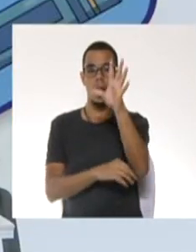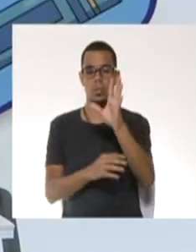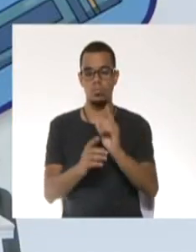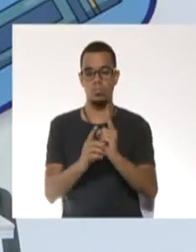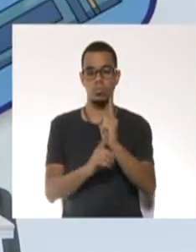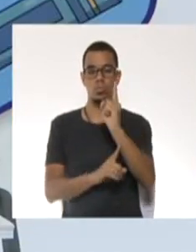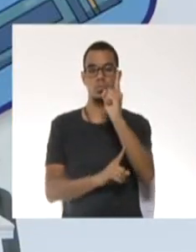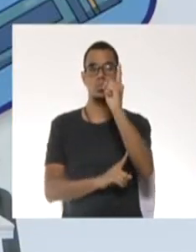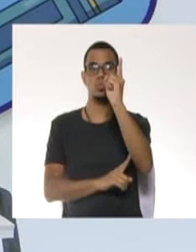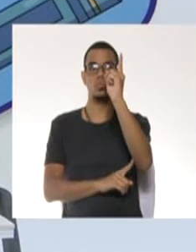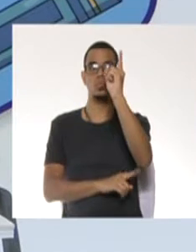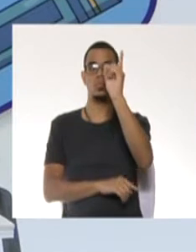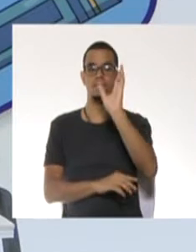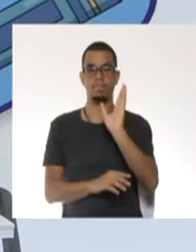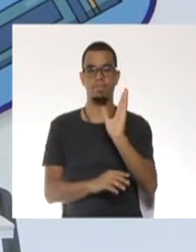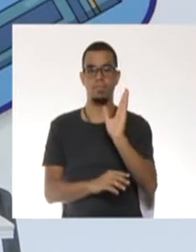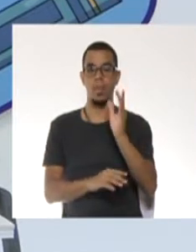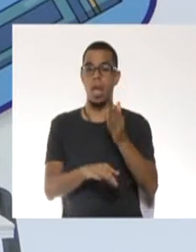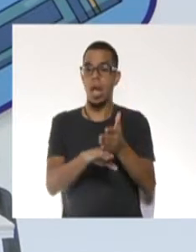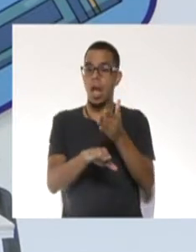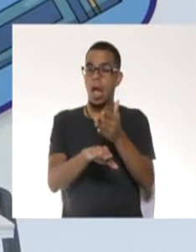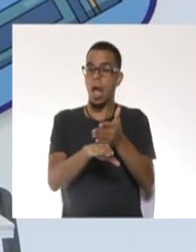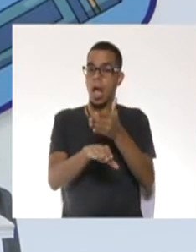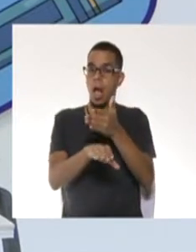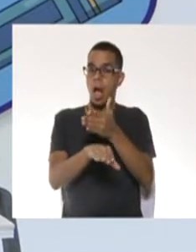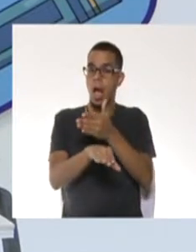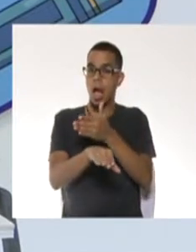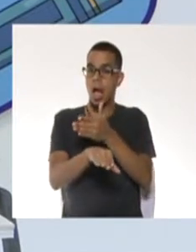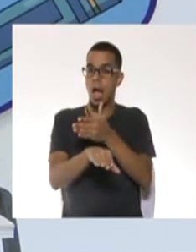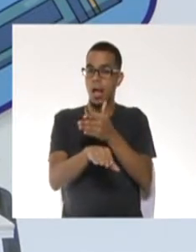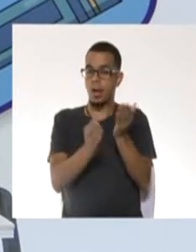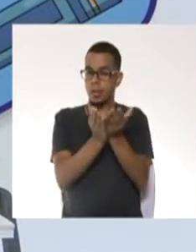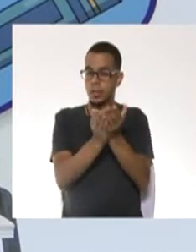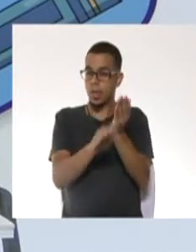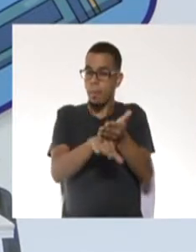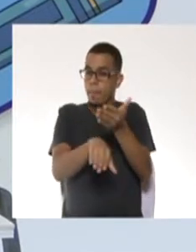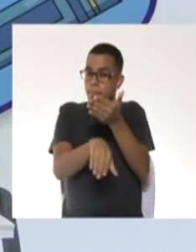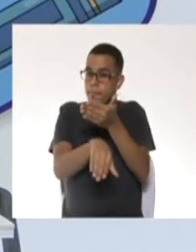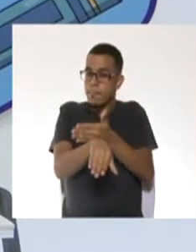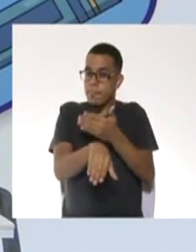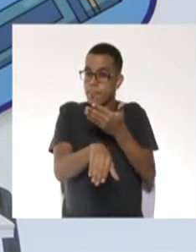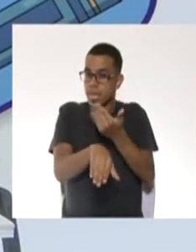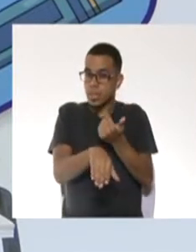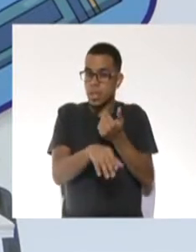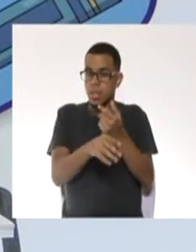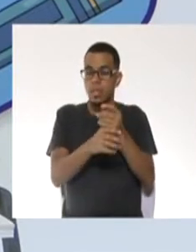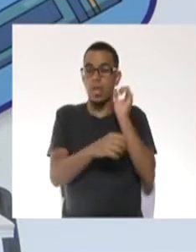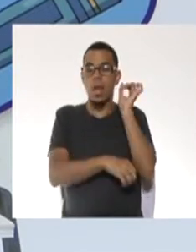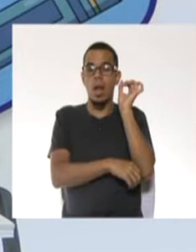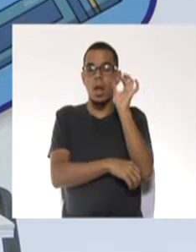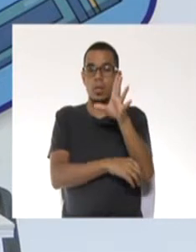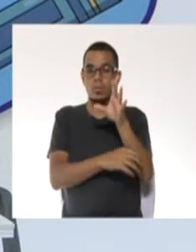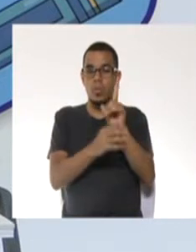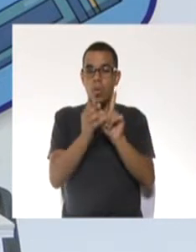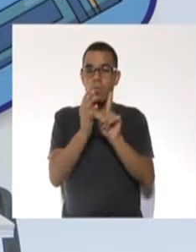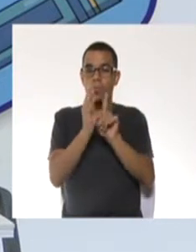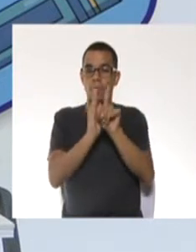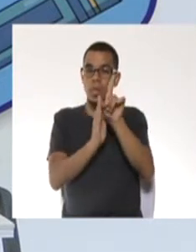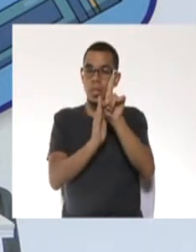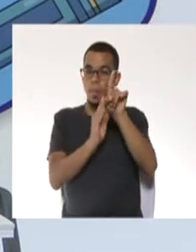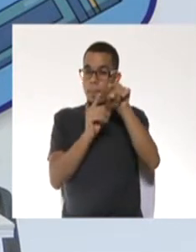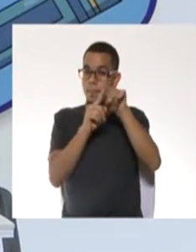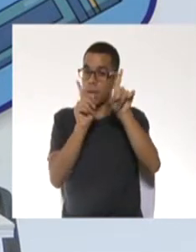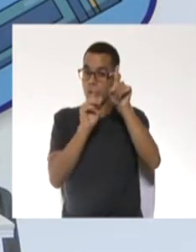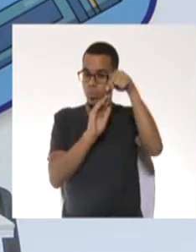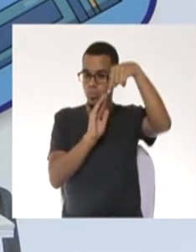hablando sobre el lanzamiento vertical hacia abajo. Bien, entonces vamos a ver la diferencia entre estos dos movimientos y